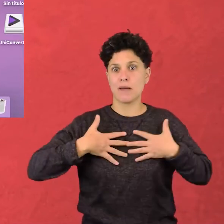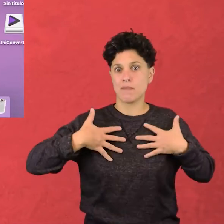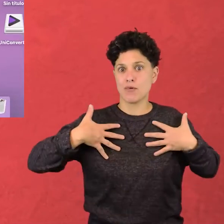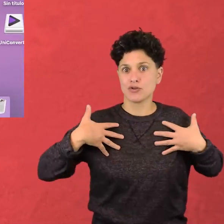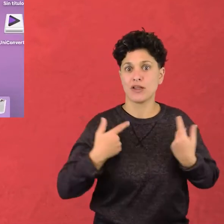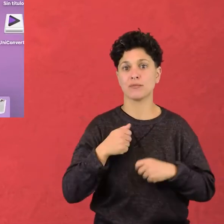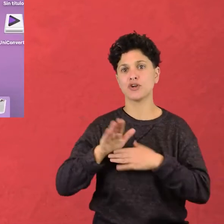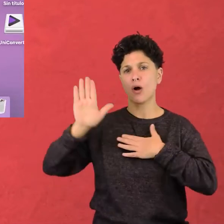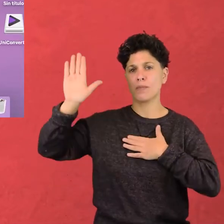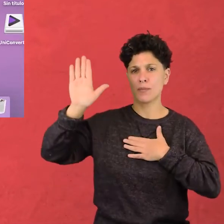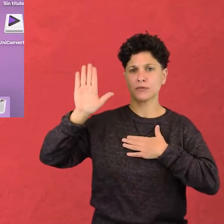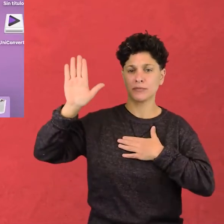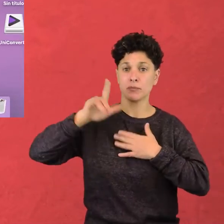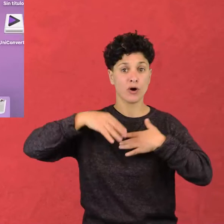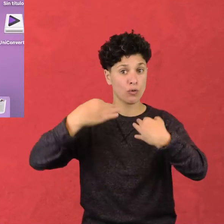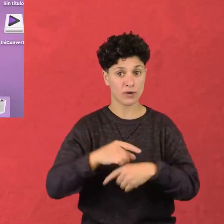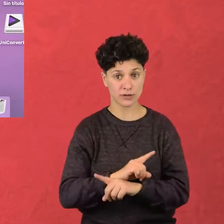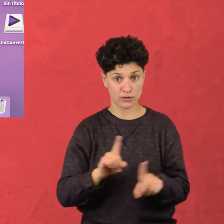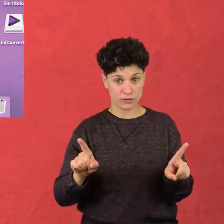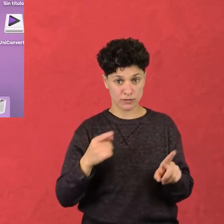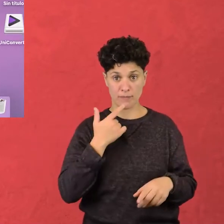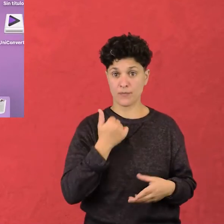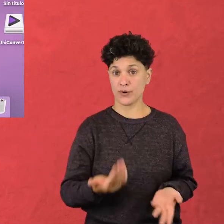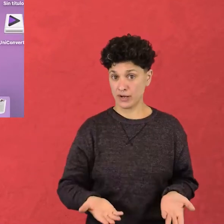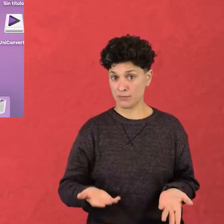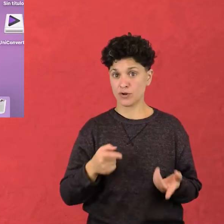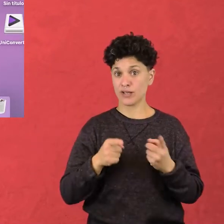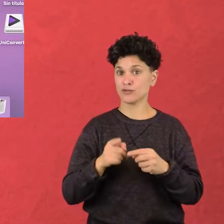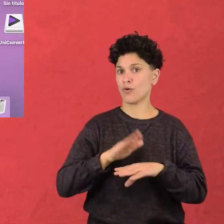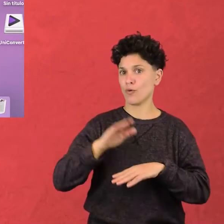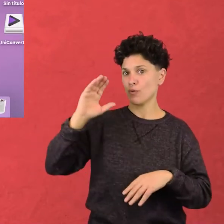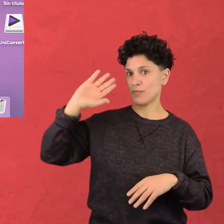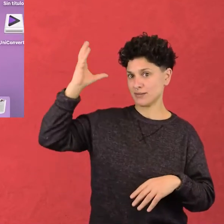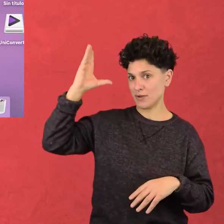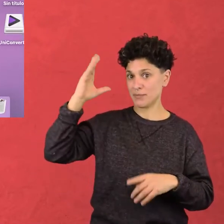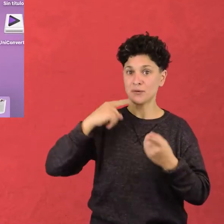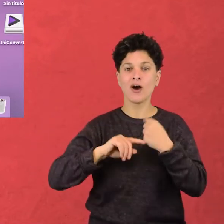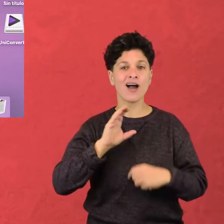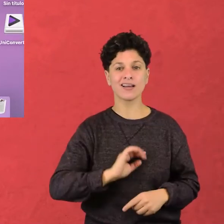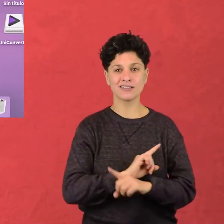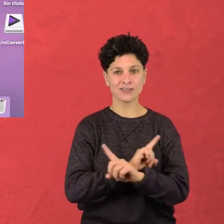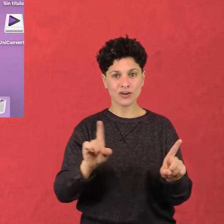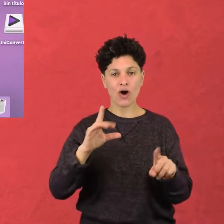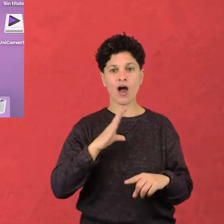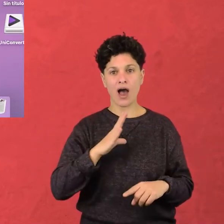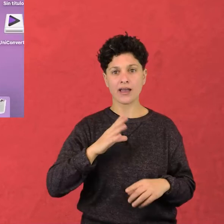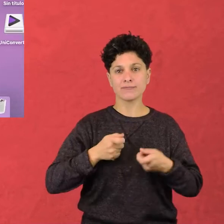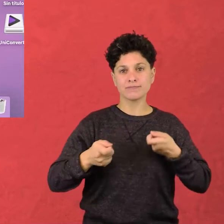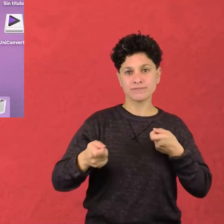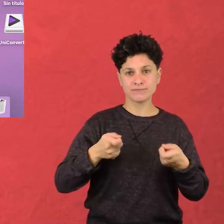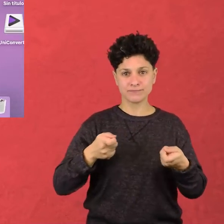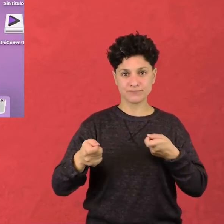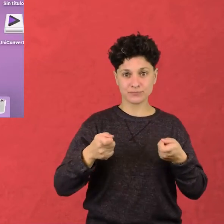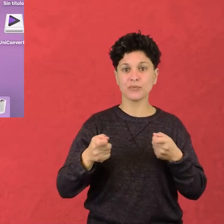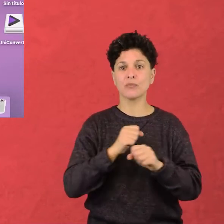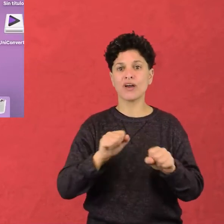puedo, no sé, me pueden dar un ascenso y estar emocionado, hacer promesas que luego no puedo cumplir. ¿Ah? Sin